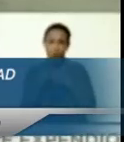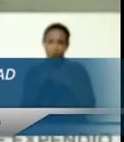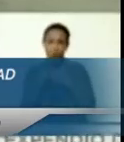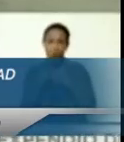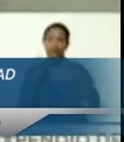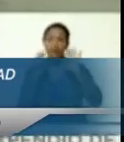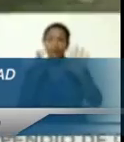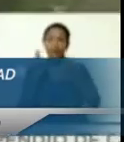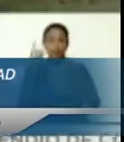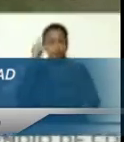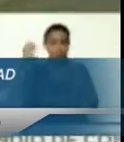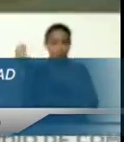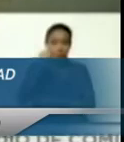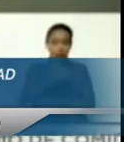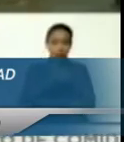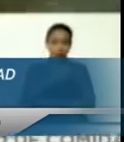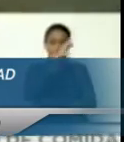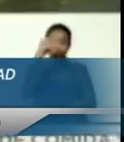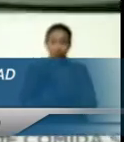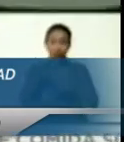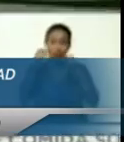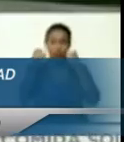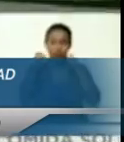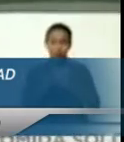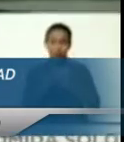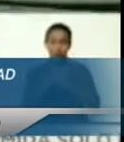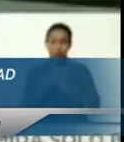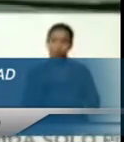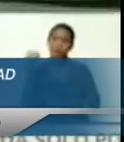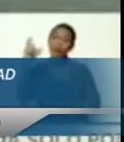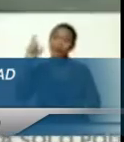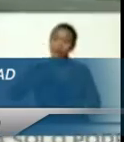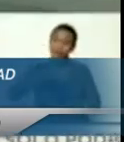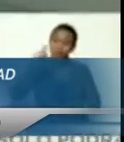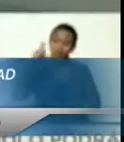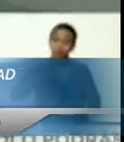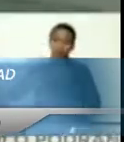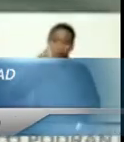7 días más de cuarentena radical, Aristóbulo. Necesaria.